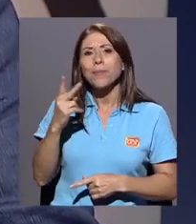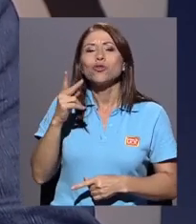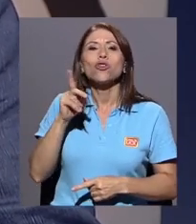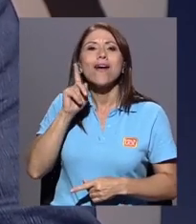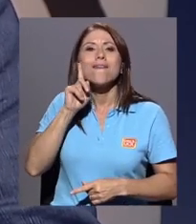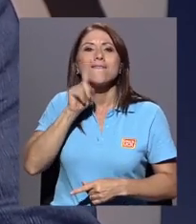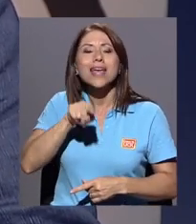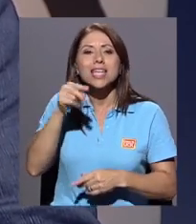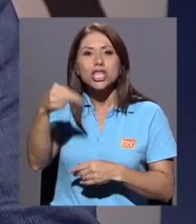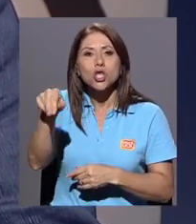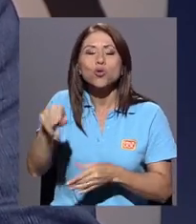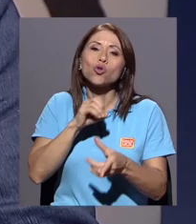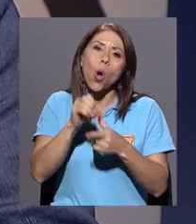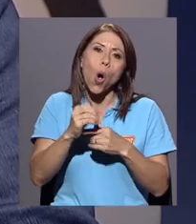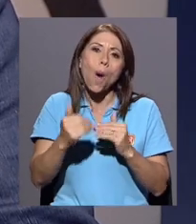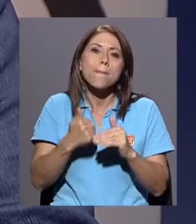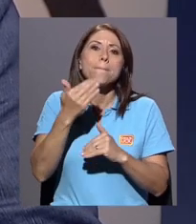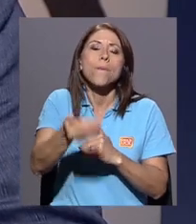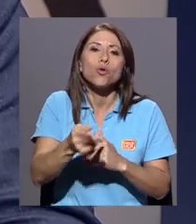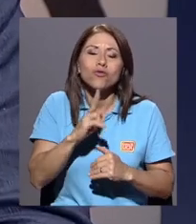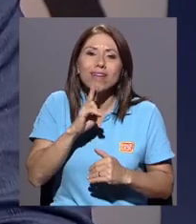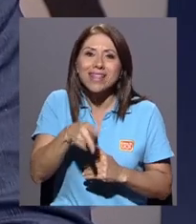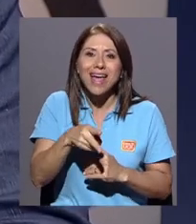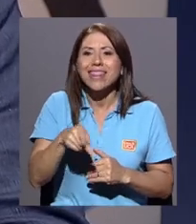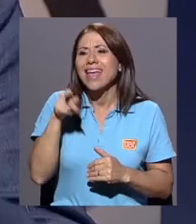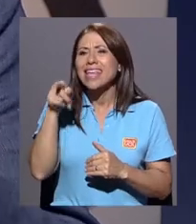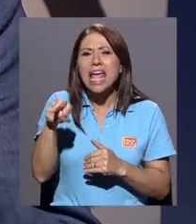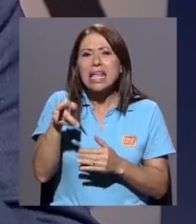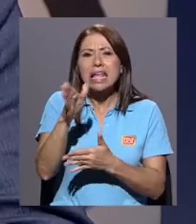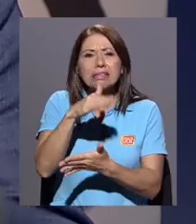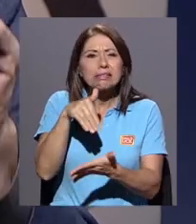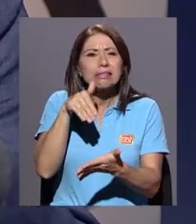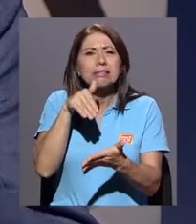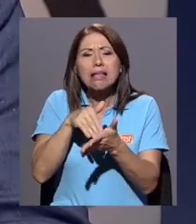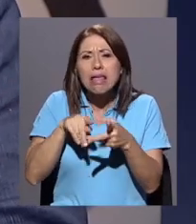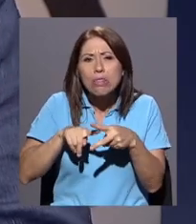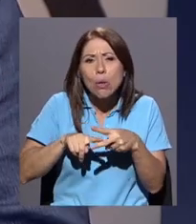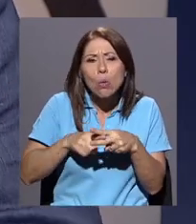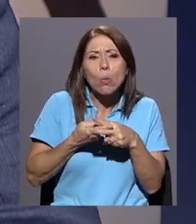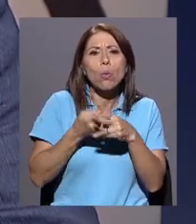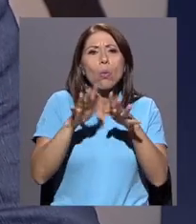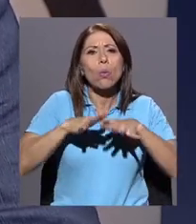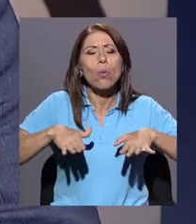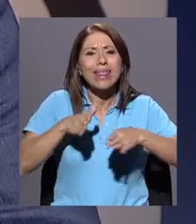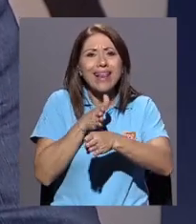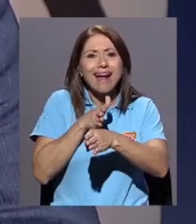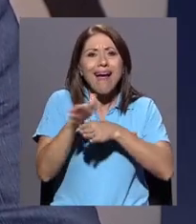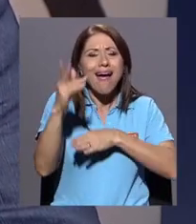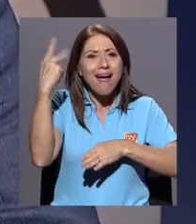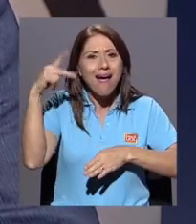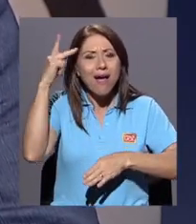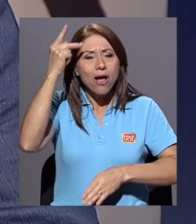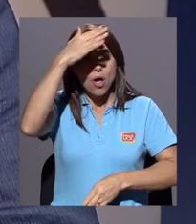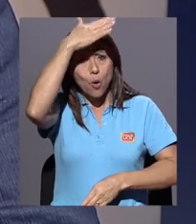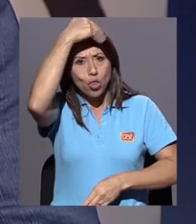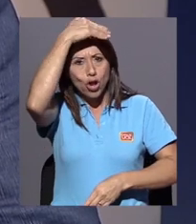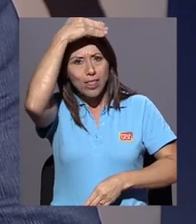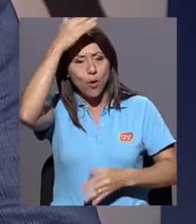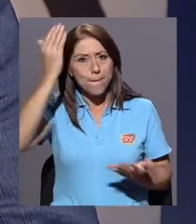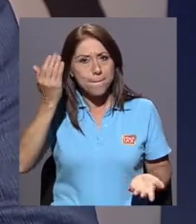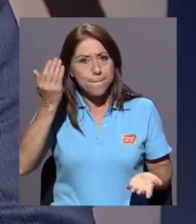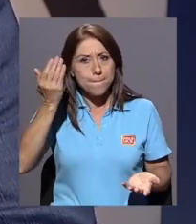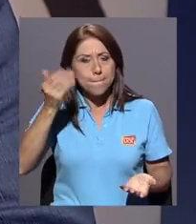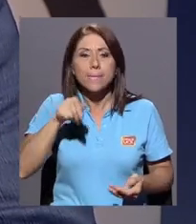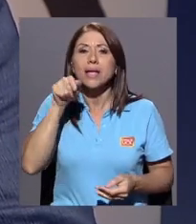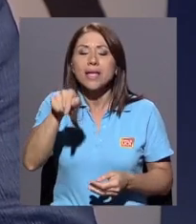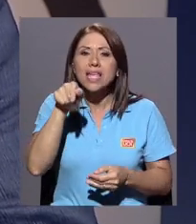o de la posverdad, que está en el centro y en el embrión, digamos, inicial de la carrera política de Donald Trump.